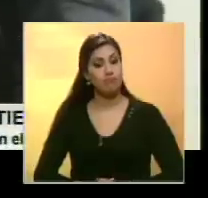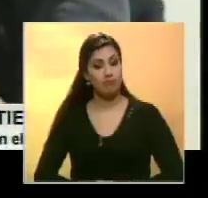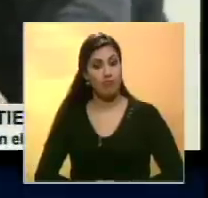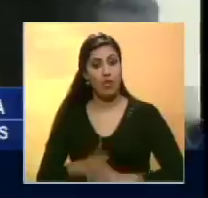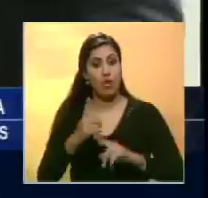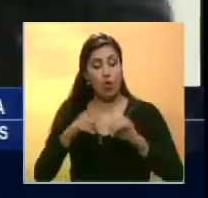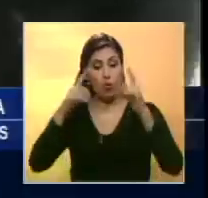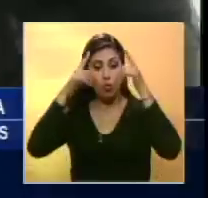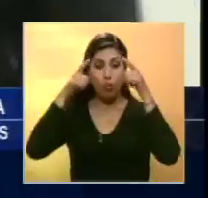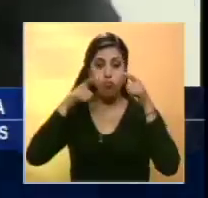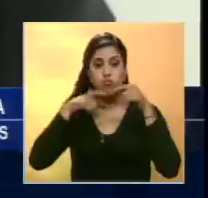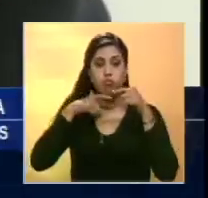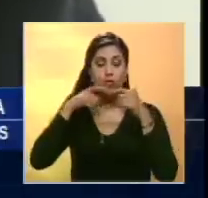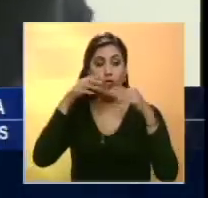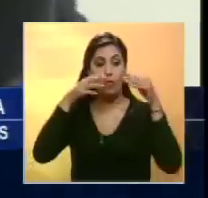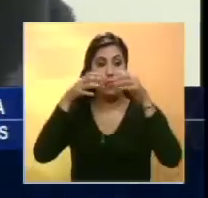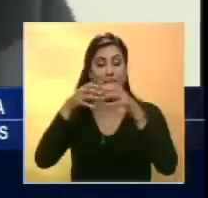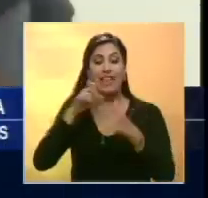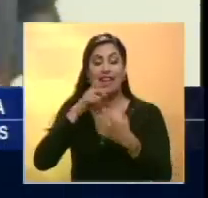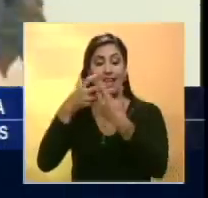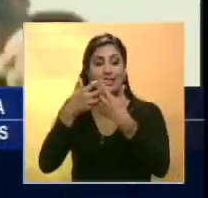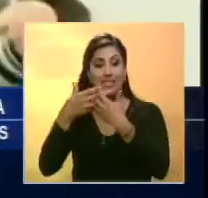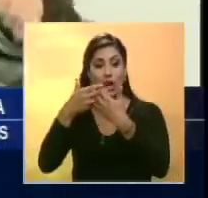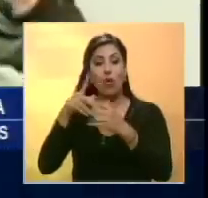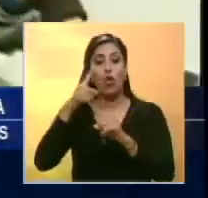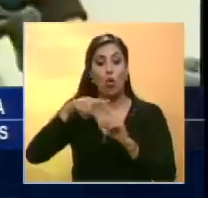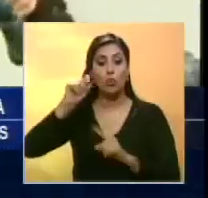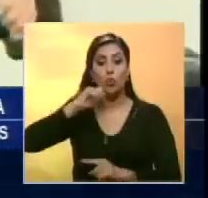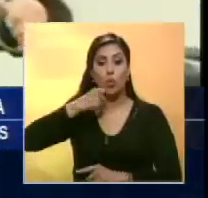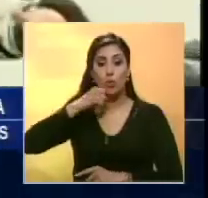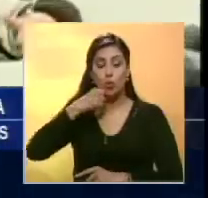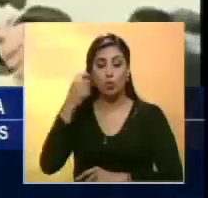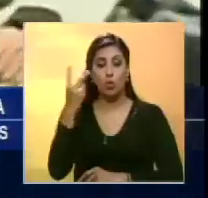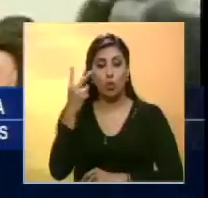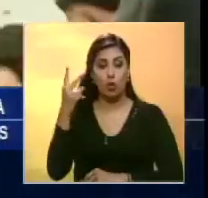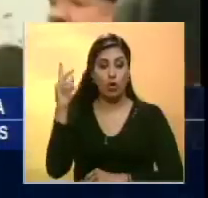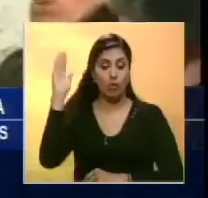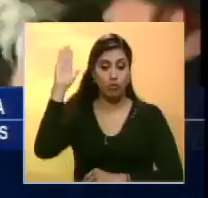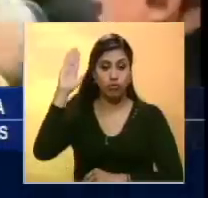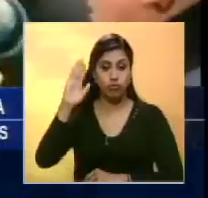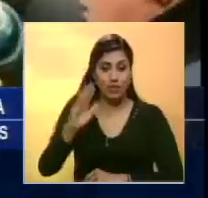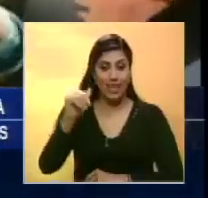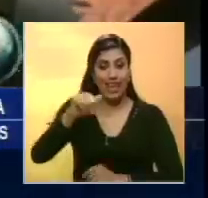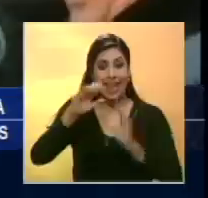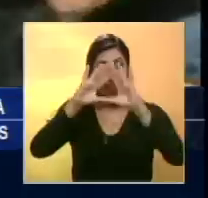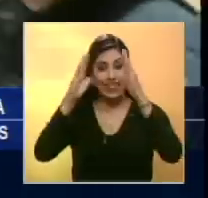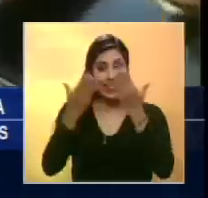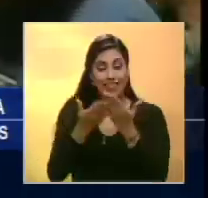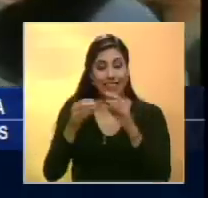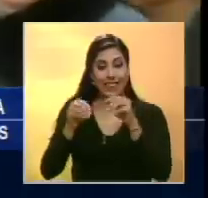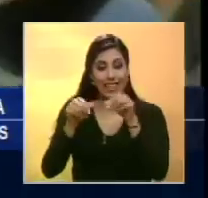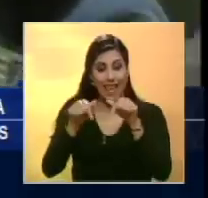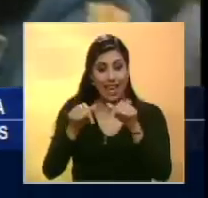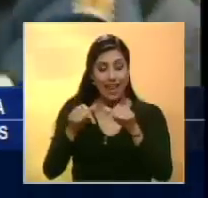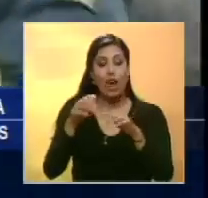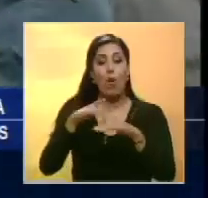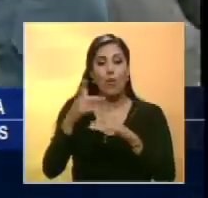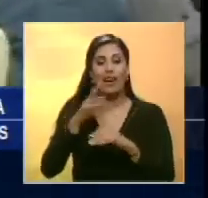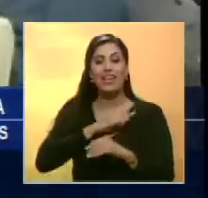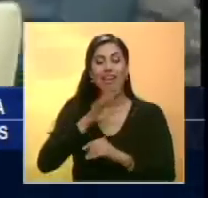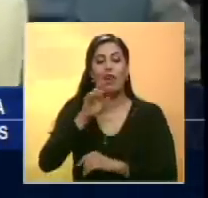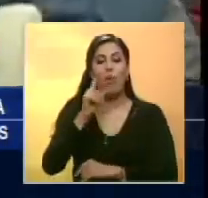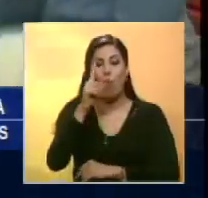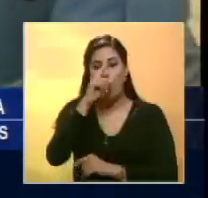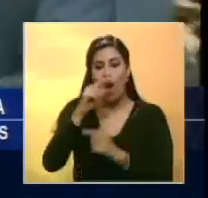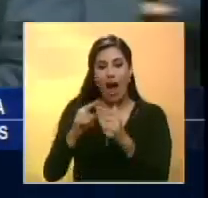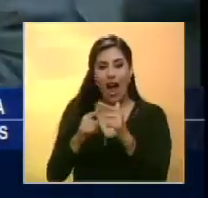Y el astronauta estadounidense Scott Kelly y el ruso Mikhail Kornienko regresaron a la Tierra después de permanecer con un récord de casi